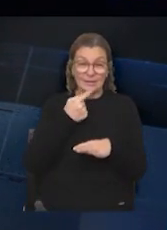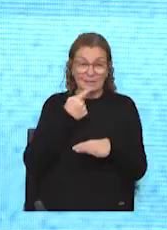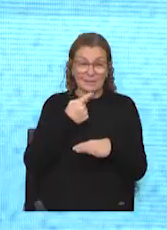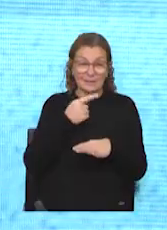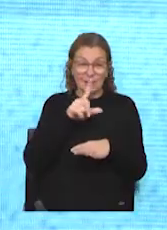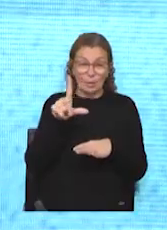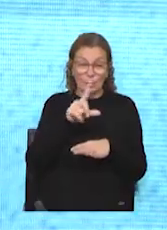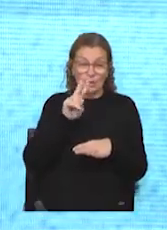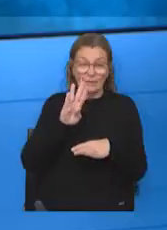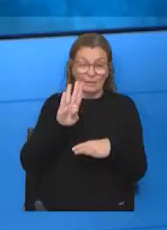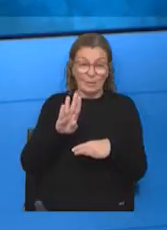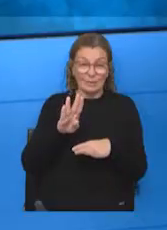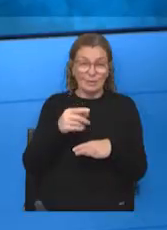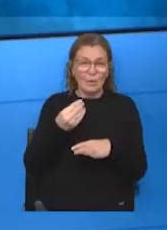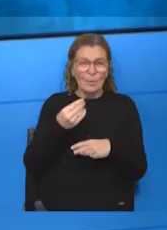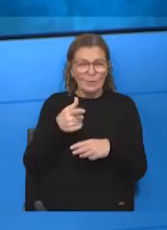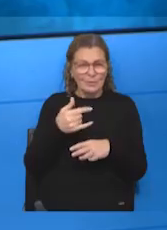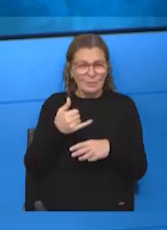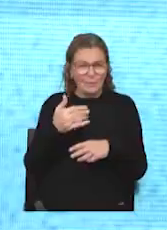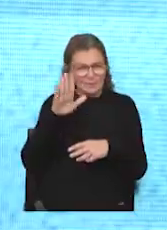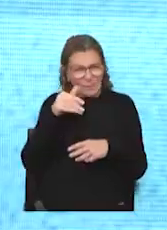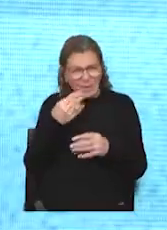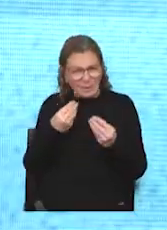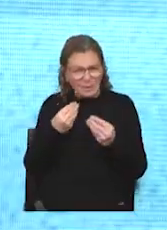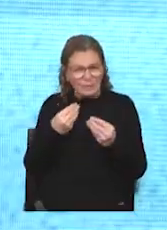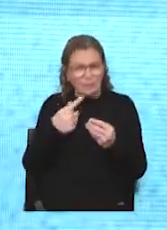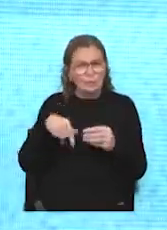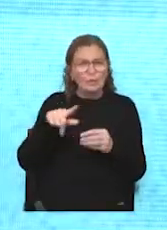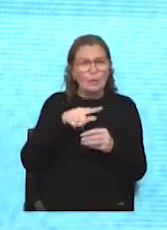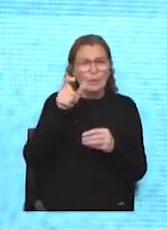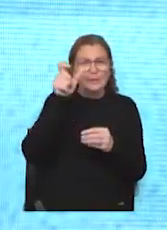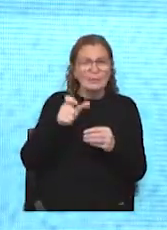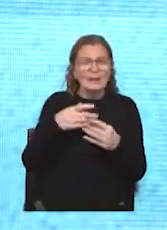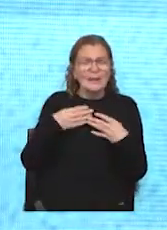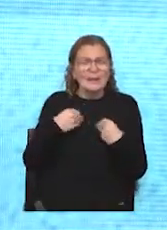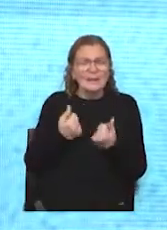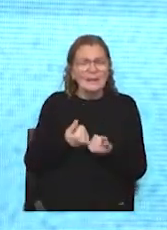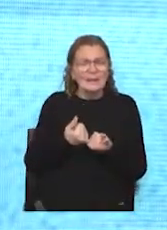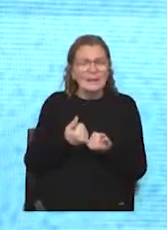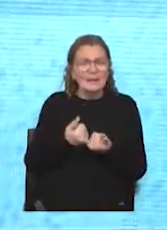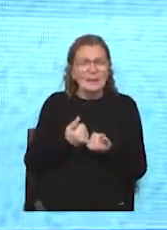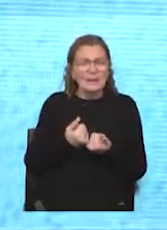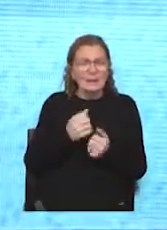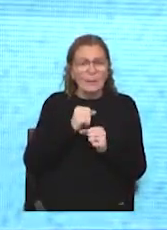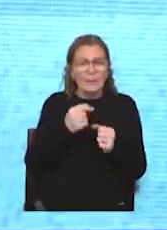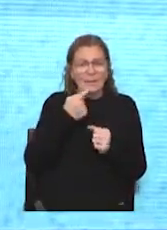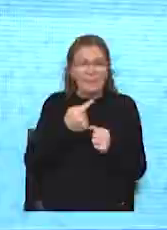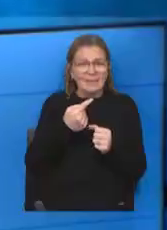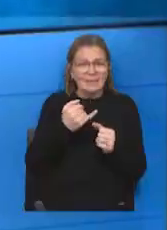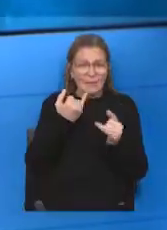partir del lunes 24 de junio cómo es eso llamado fuente sí tod la todo aquel que sienta fuente que puede tener